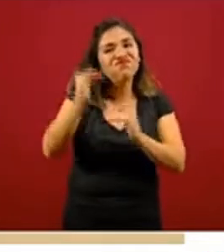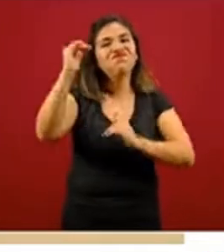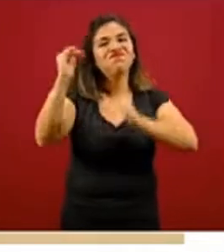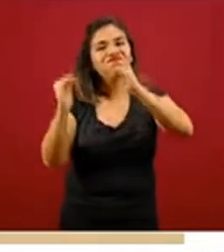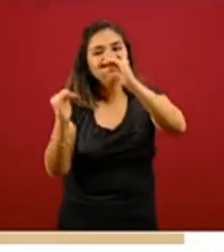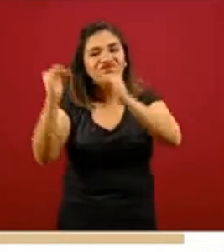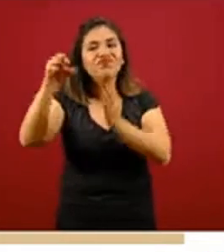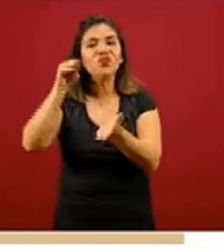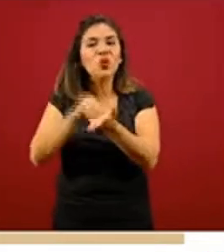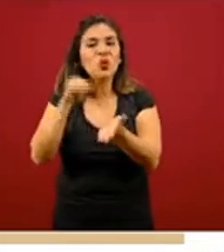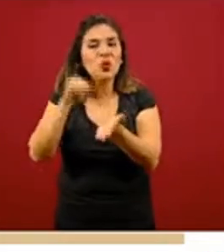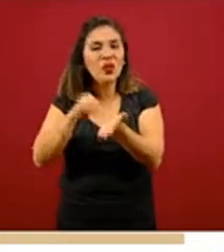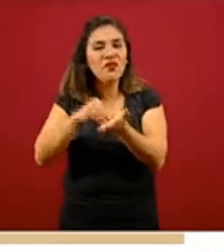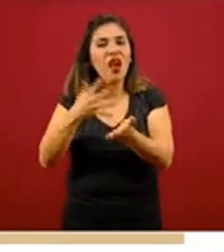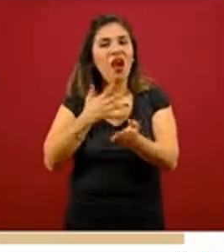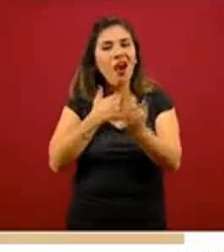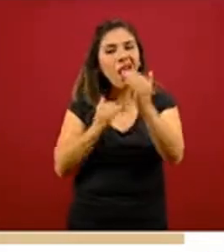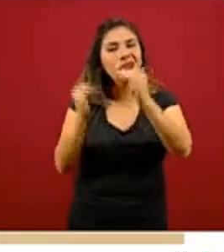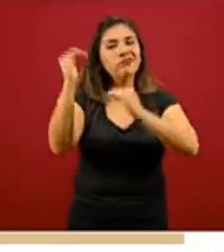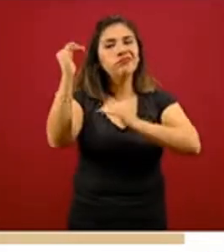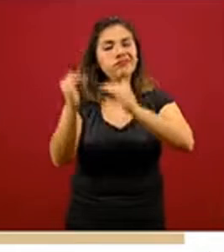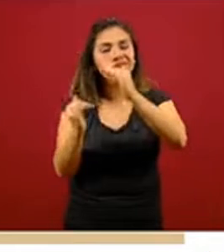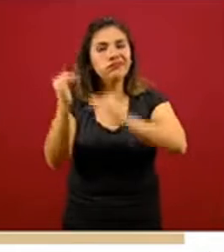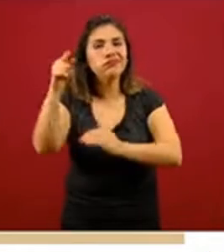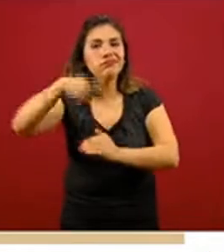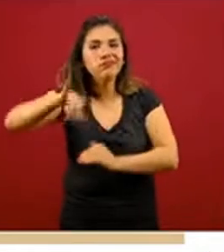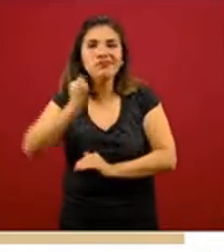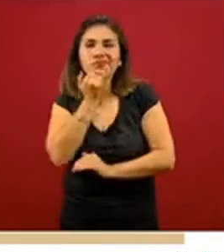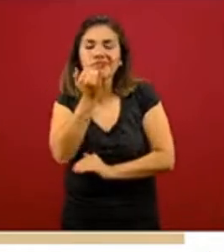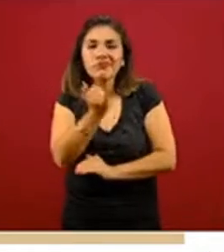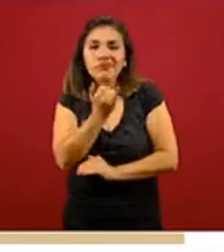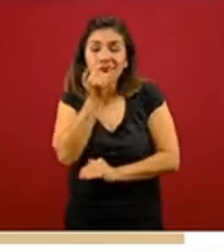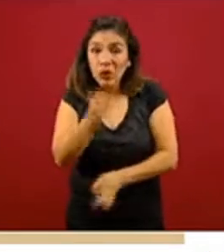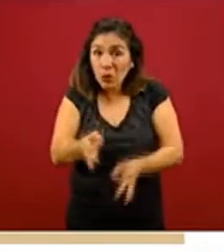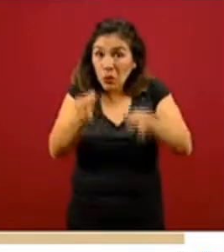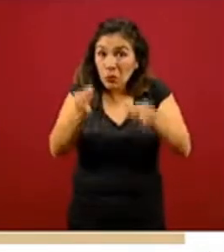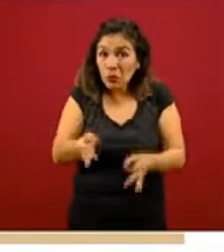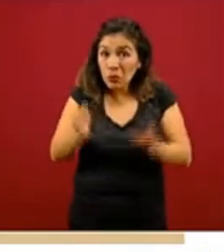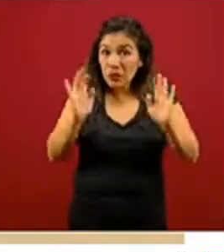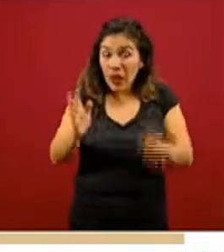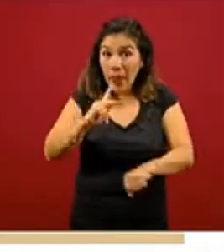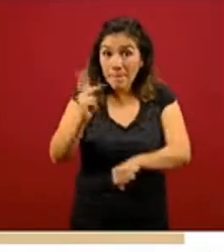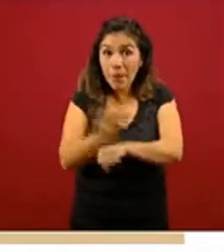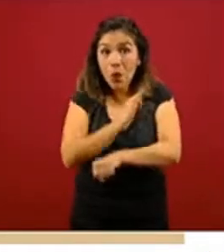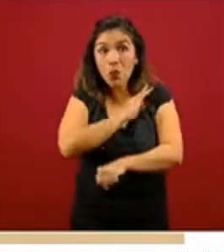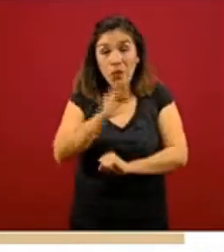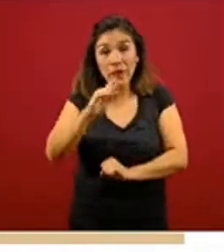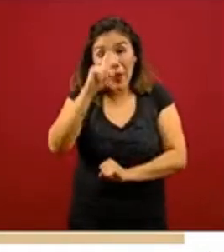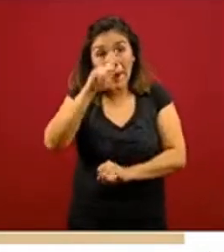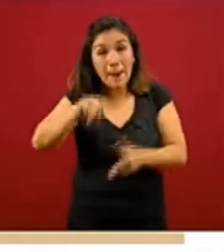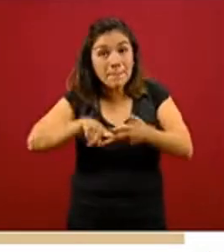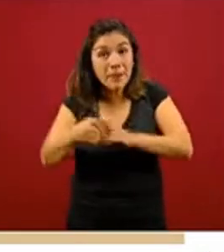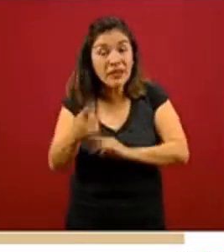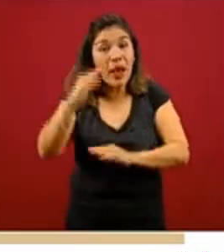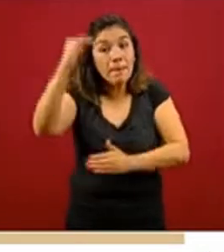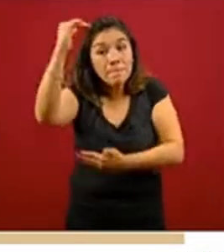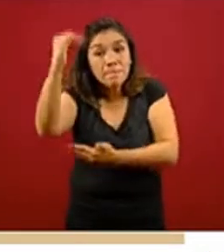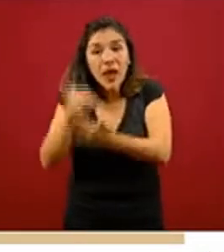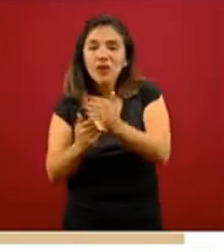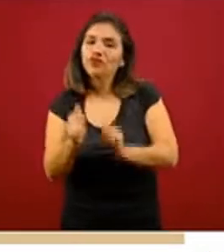que todavía está en la parte superior, y todavía no vemos una evidencia clara de si eso podría empezar a